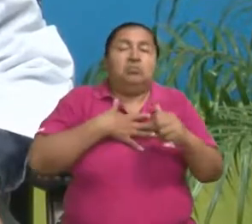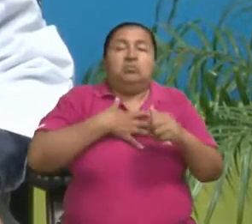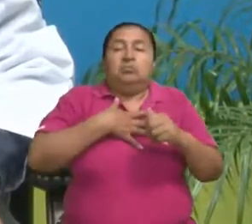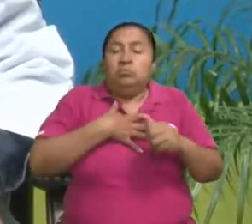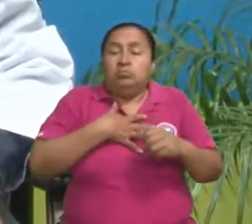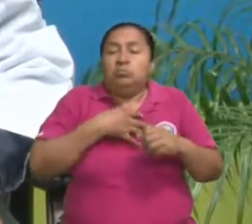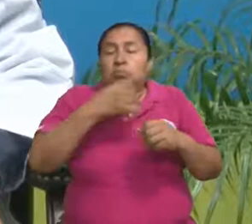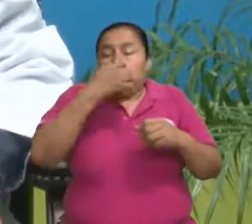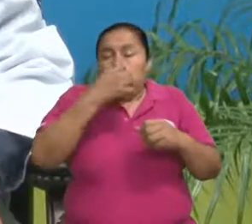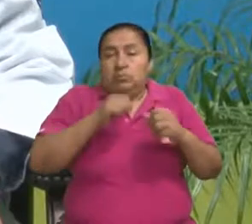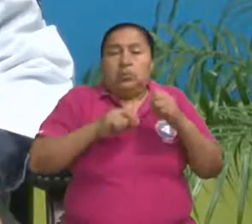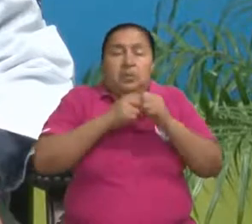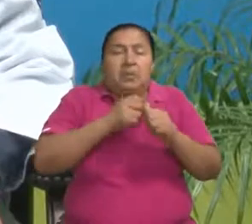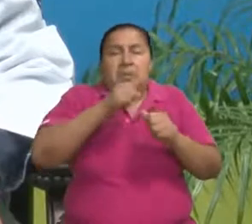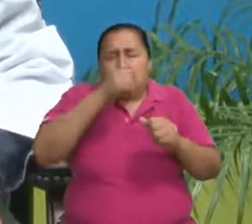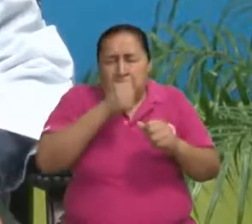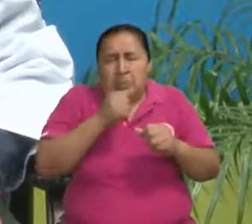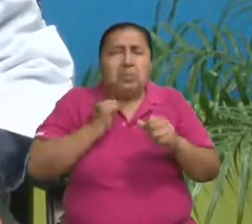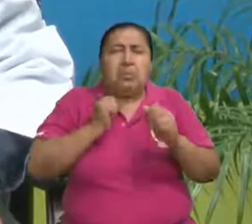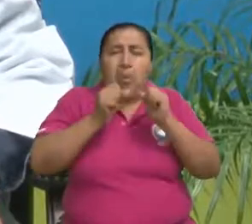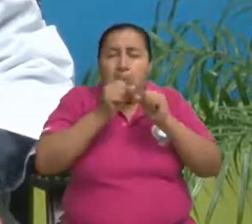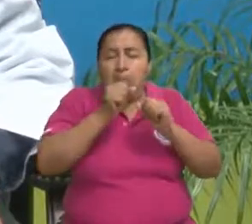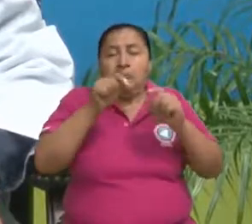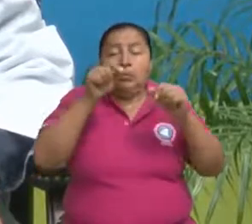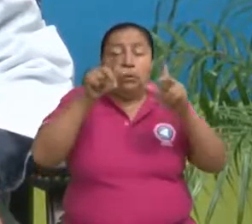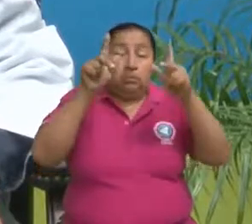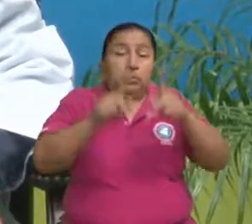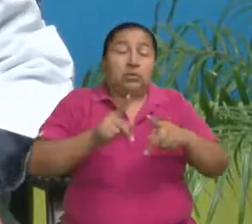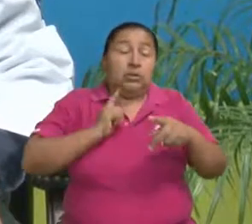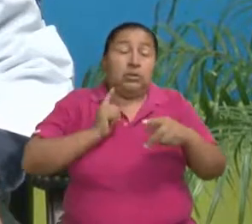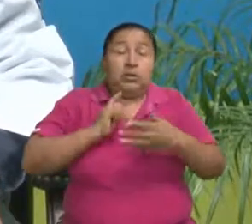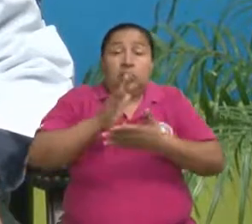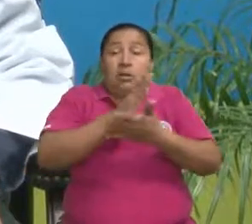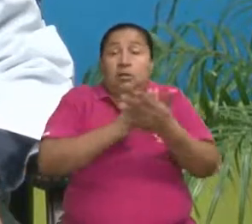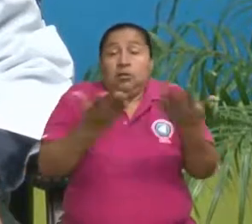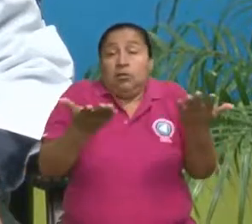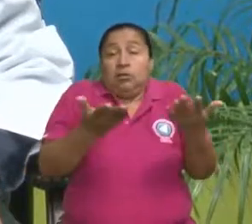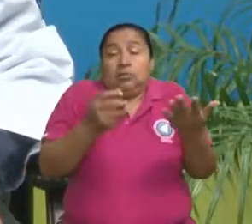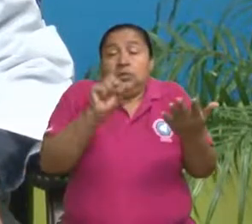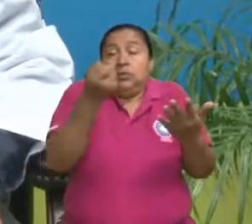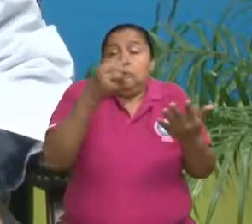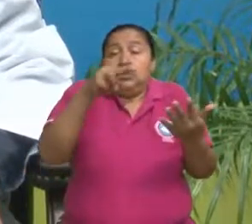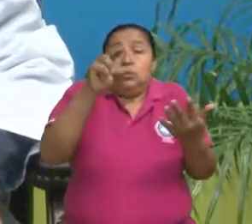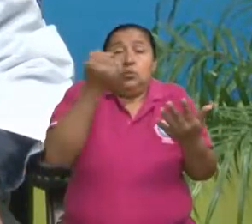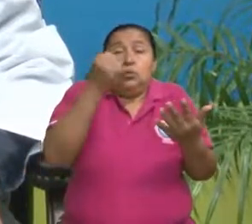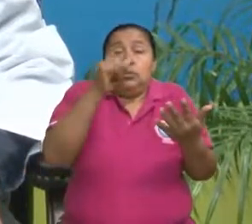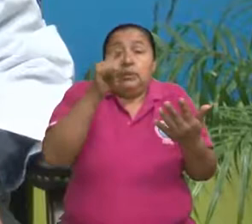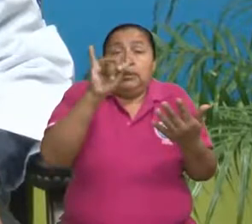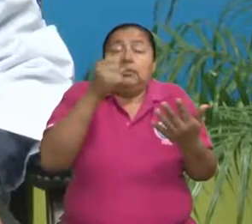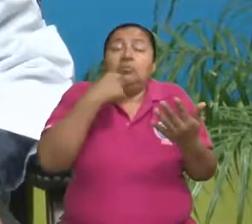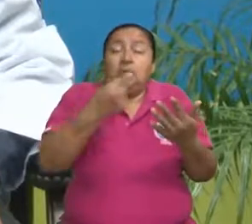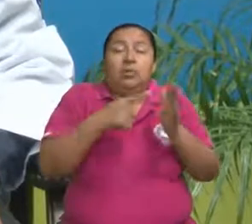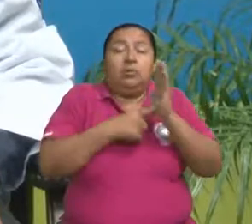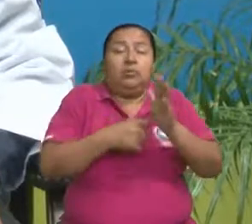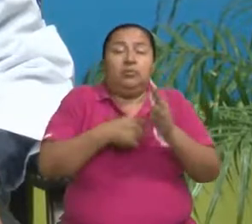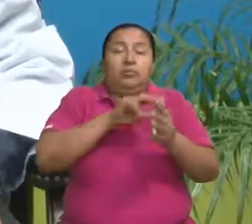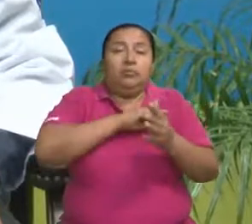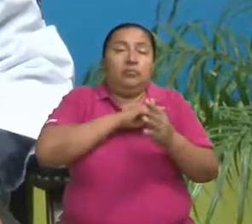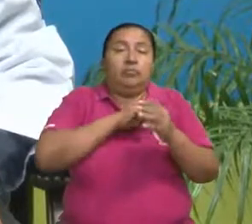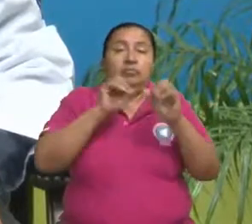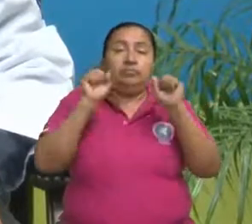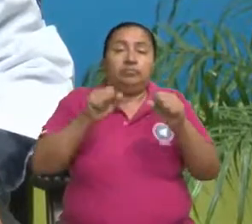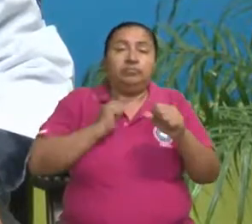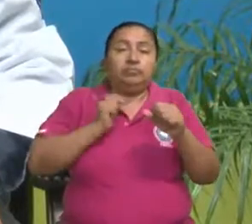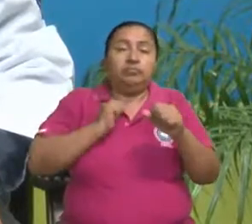respiratorios, si el paciente tiene alguna rinosinusitis, por ejemplo, es propenso también